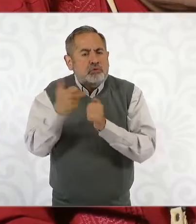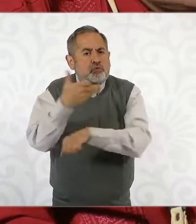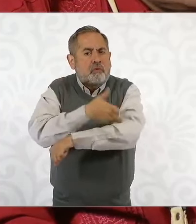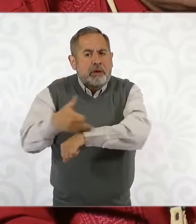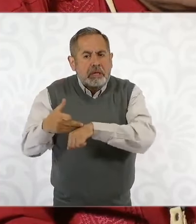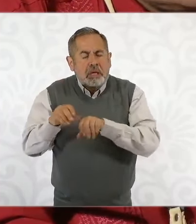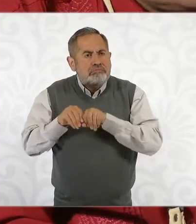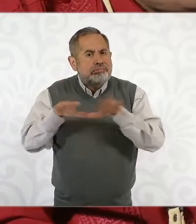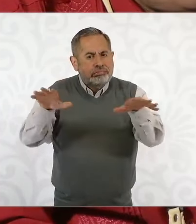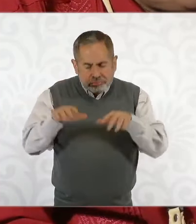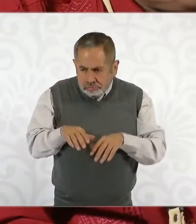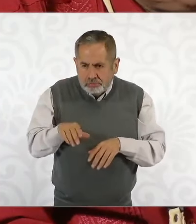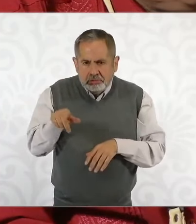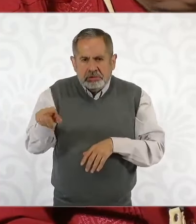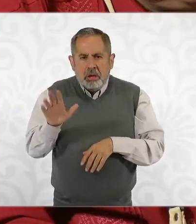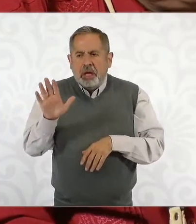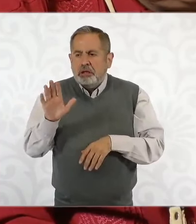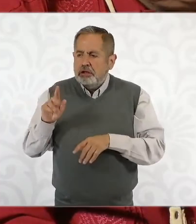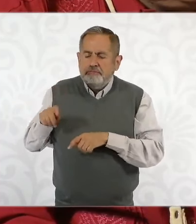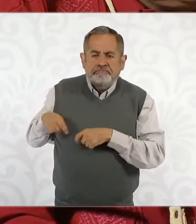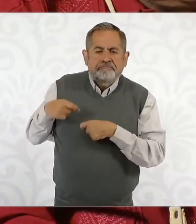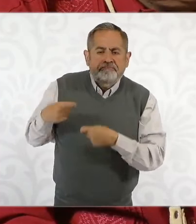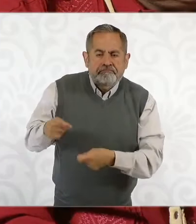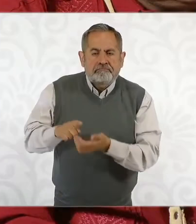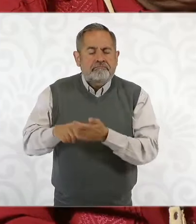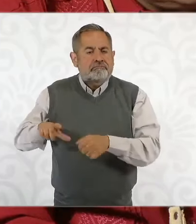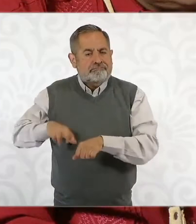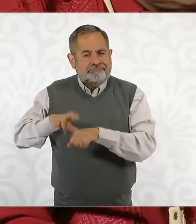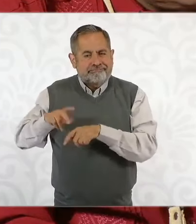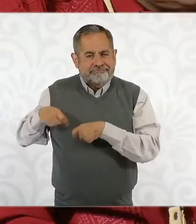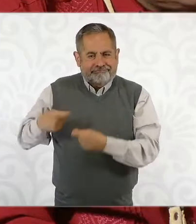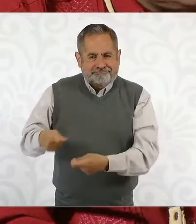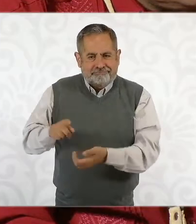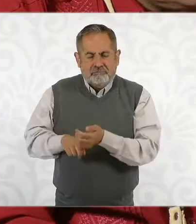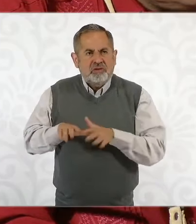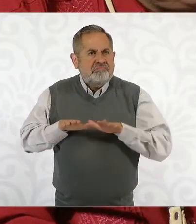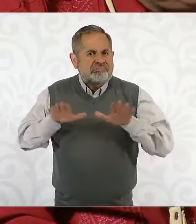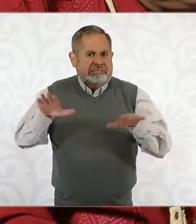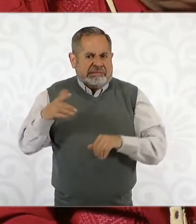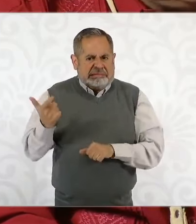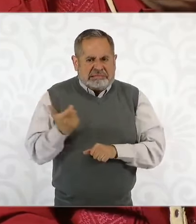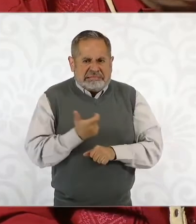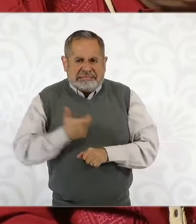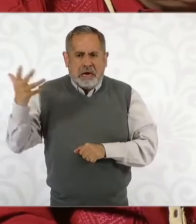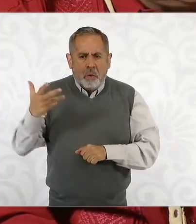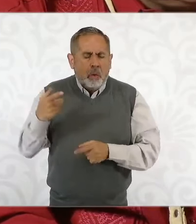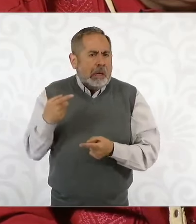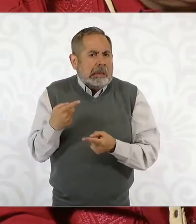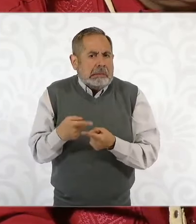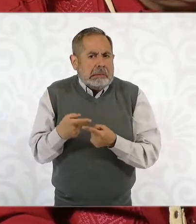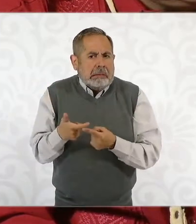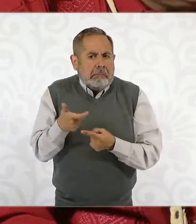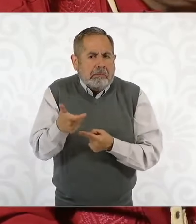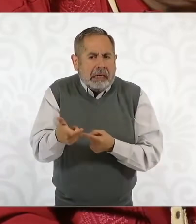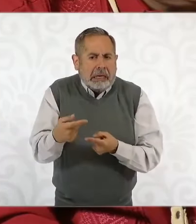se revela con quien ha pretendido sea su sucesor, usando servicios aéreos de alto costo. ¿Quién los paga? ¿Cómo